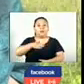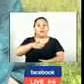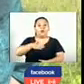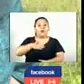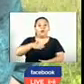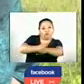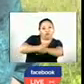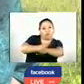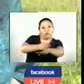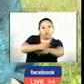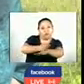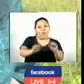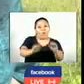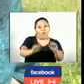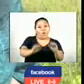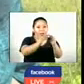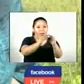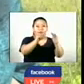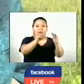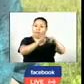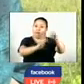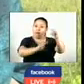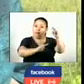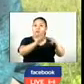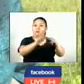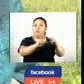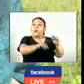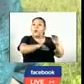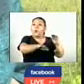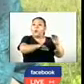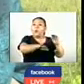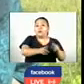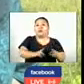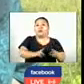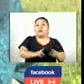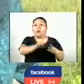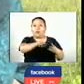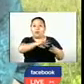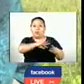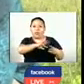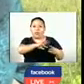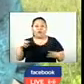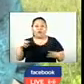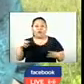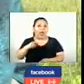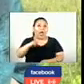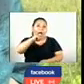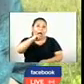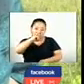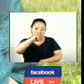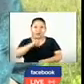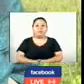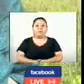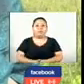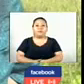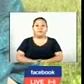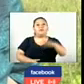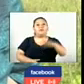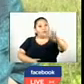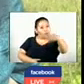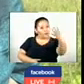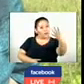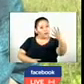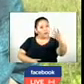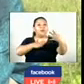para poder hacer las construcciones de nuestras casas para tener el uso doméstico en las familias que viven de bajos recursos y cuarto pues nosotros